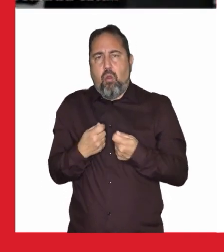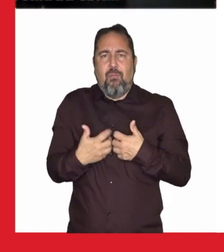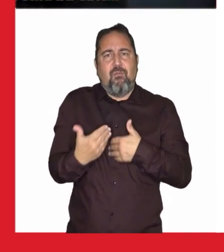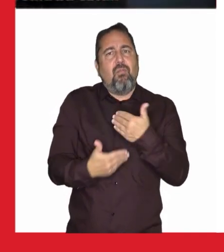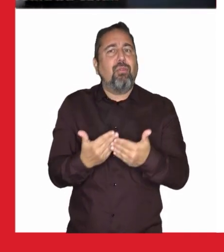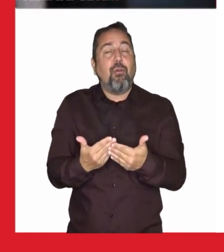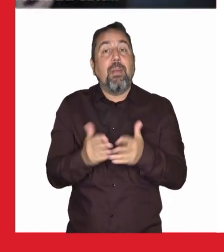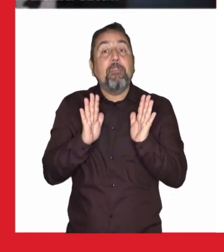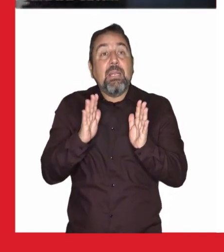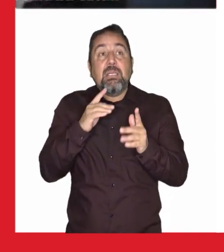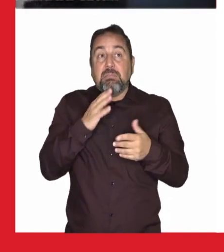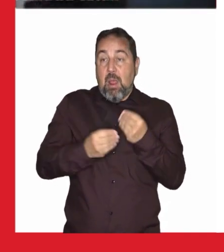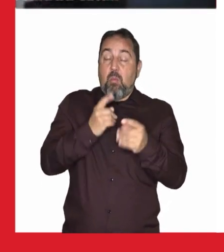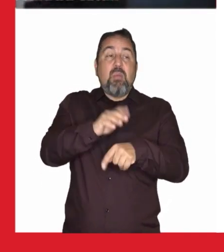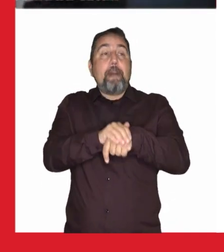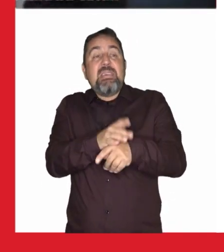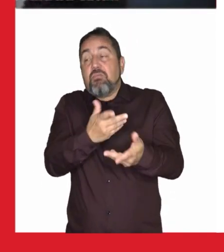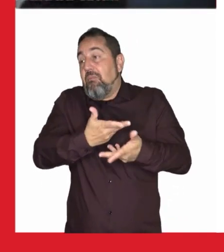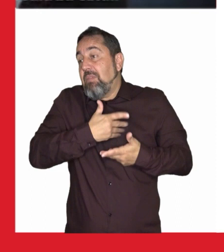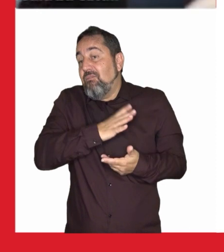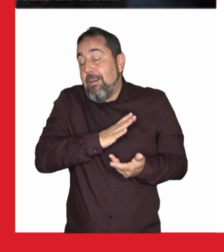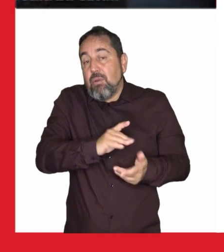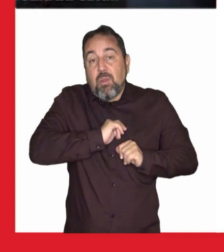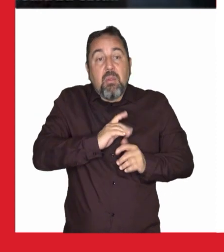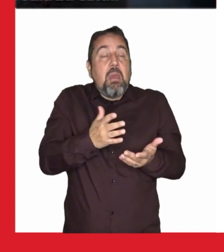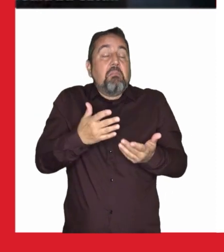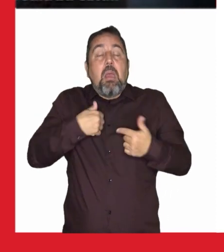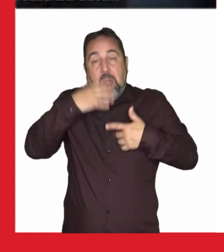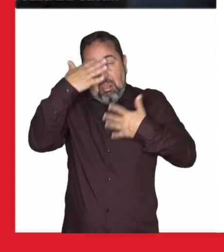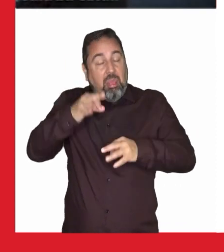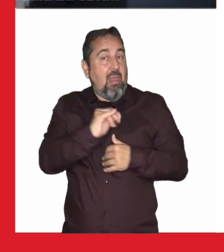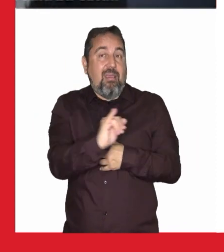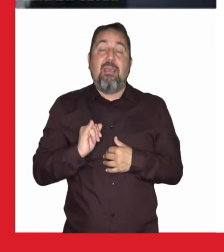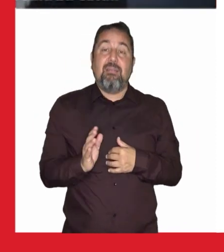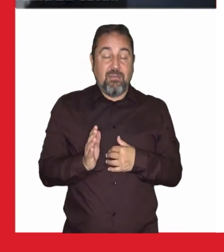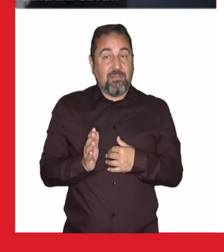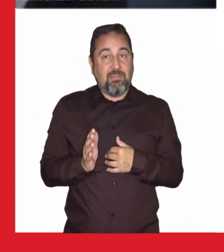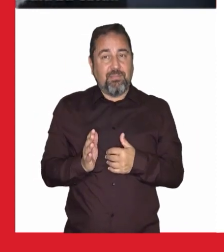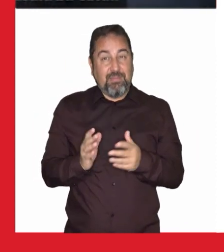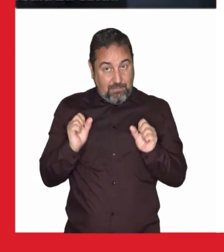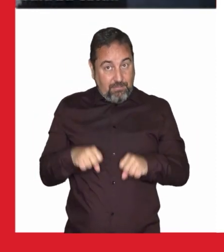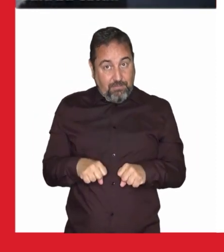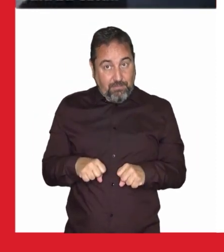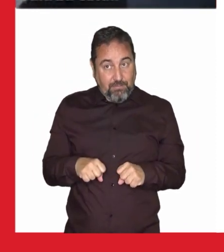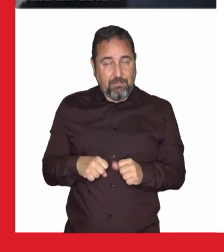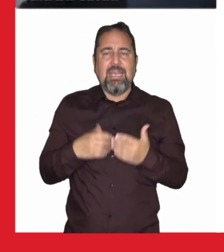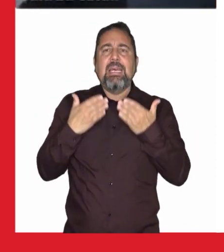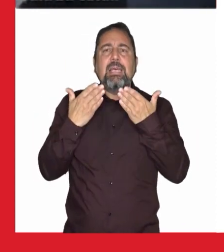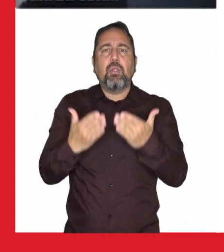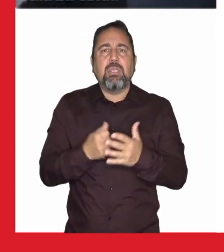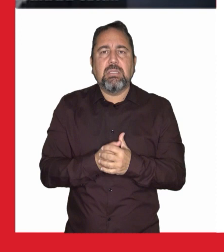están ahí y que son fundamentales para que el negocio funcione, pero que como me los está haciendo un amigo o una amiga, no me doy cuenta de que